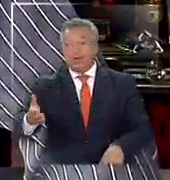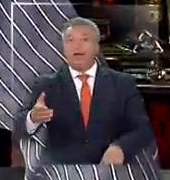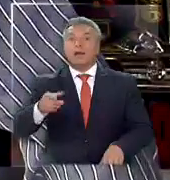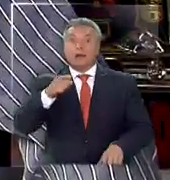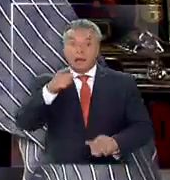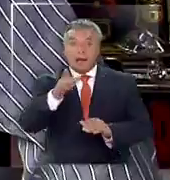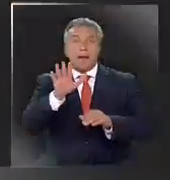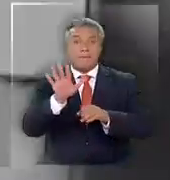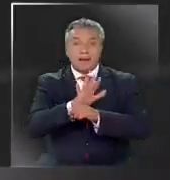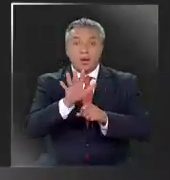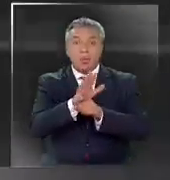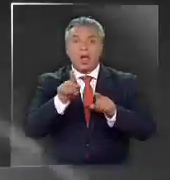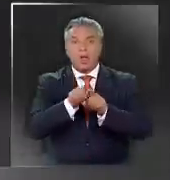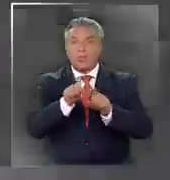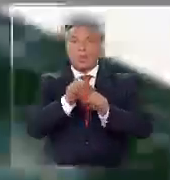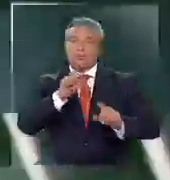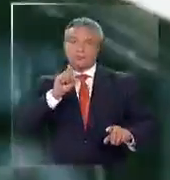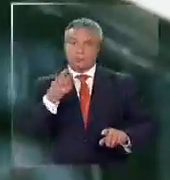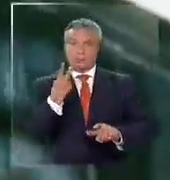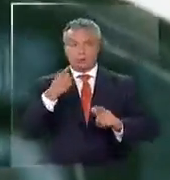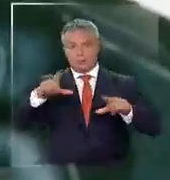como un actor secundario.